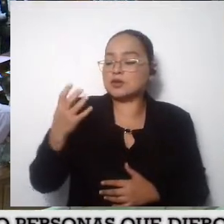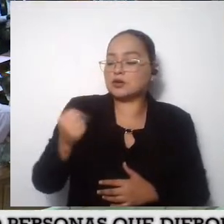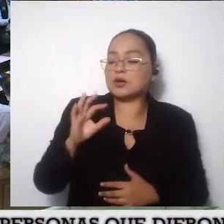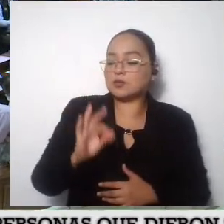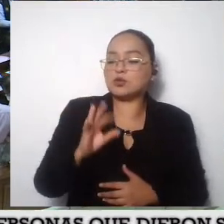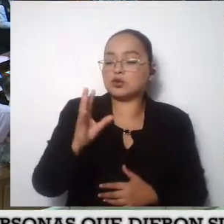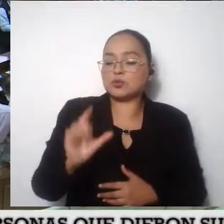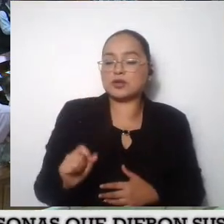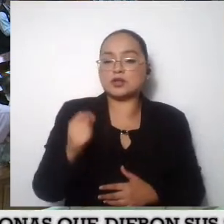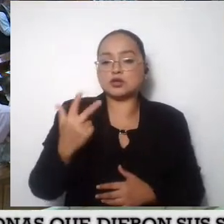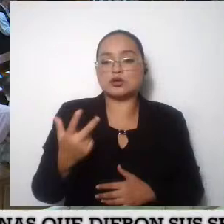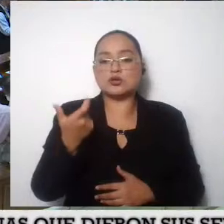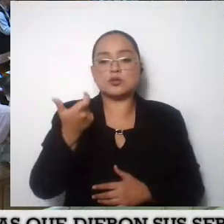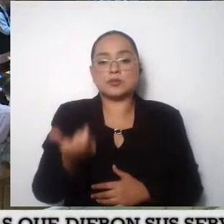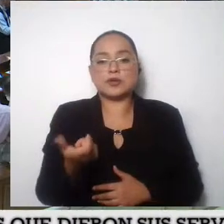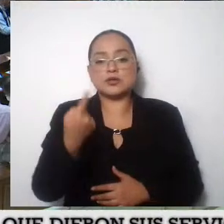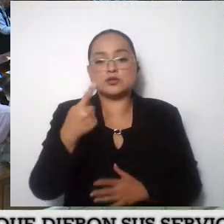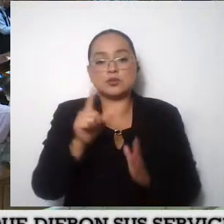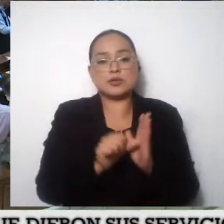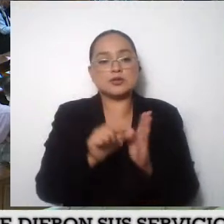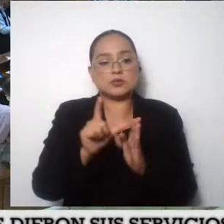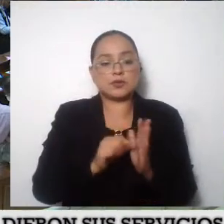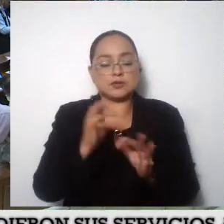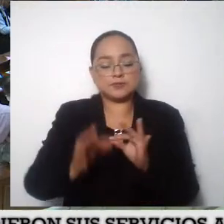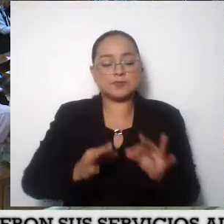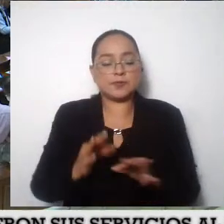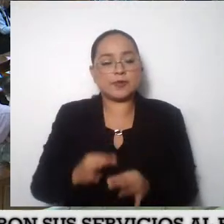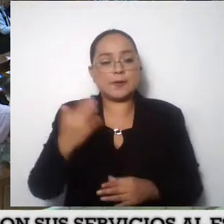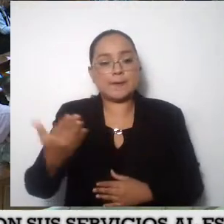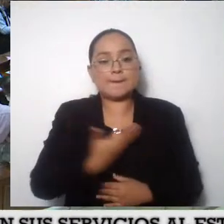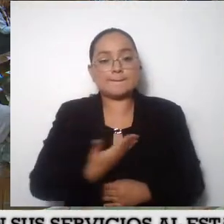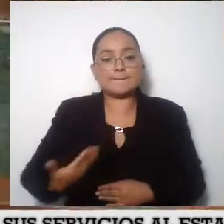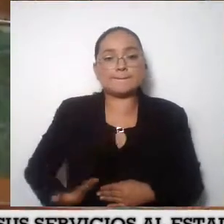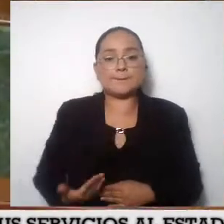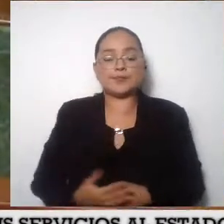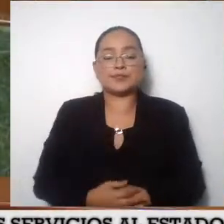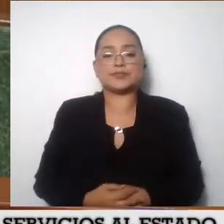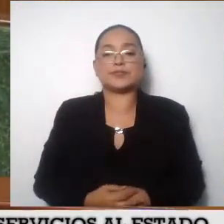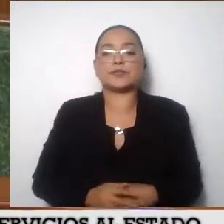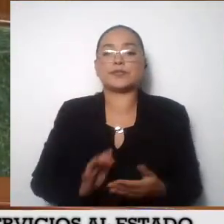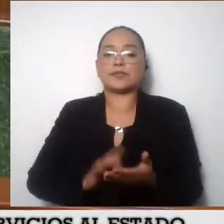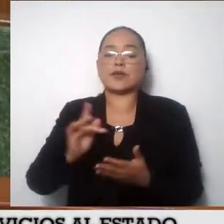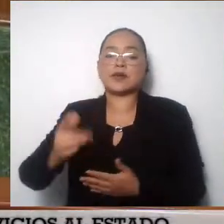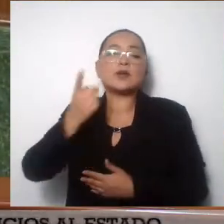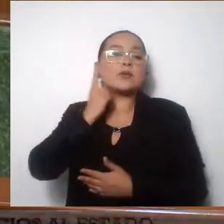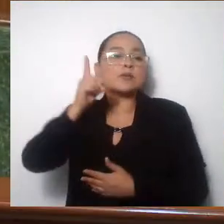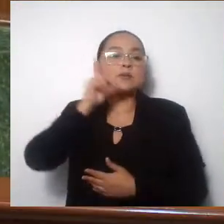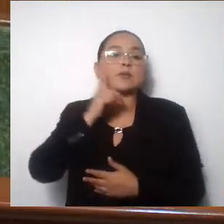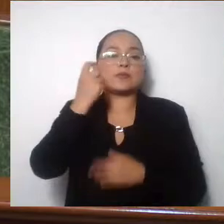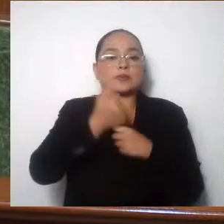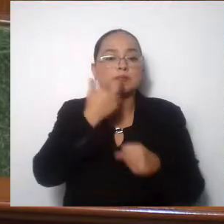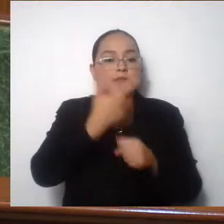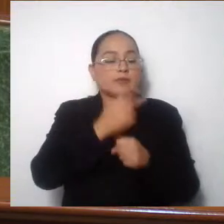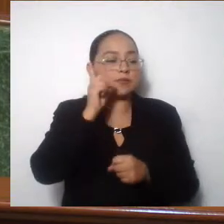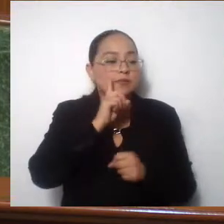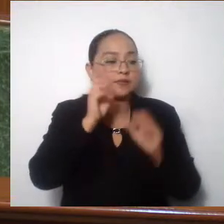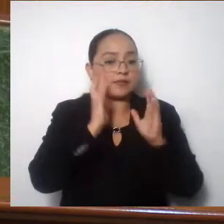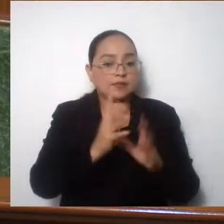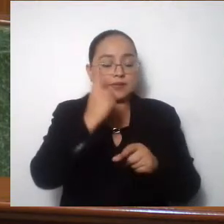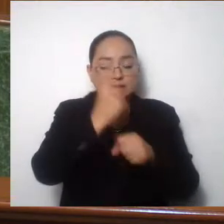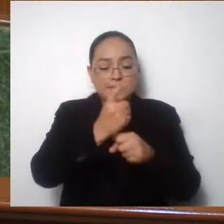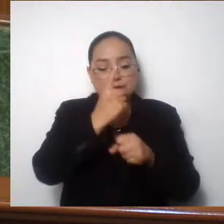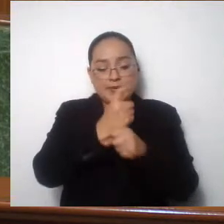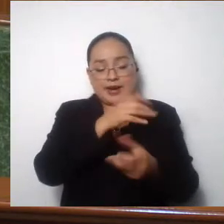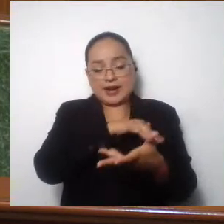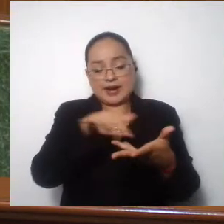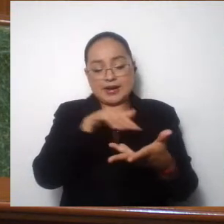15,529.28 pesos mensuales. ¿Es cuanto, diputado presidente? Gracias, diputada secretaria. Habiéndose dado lectura a